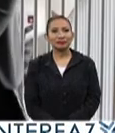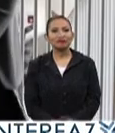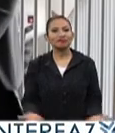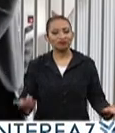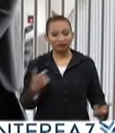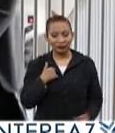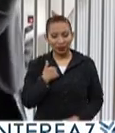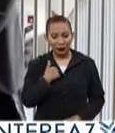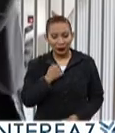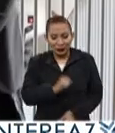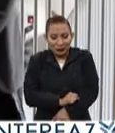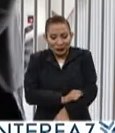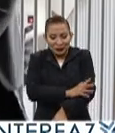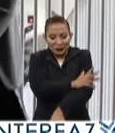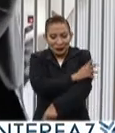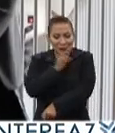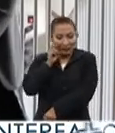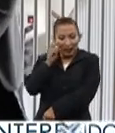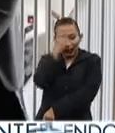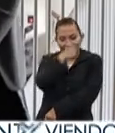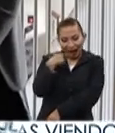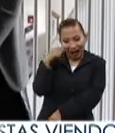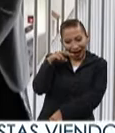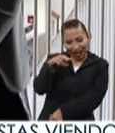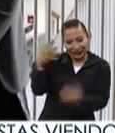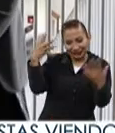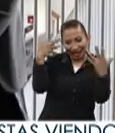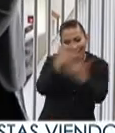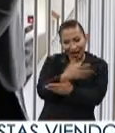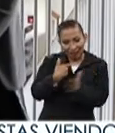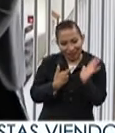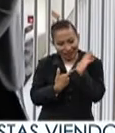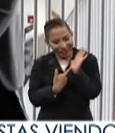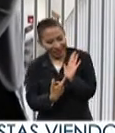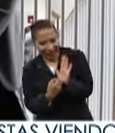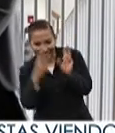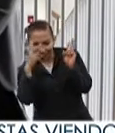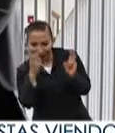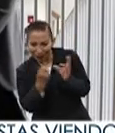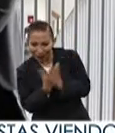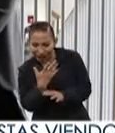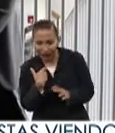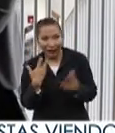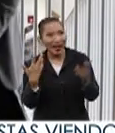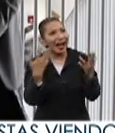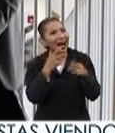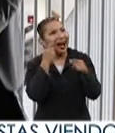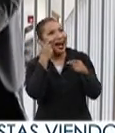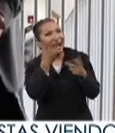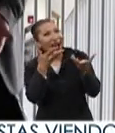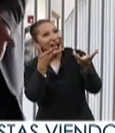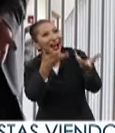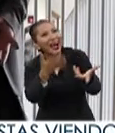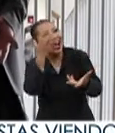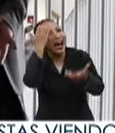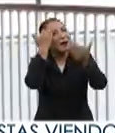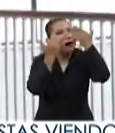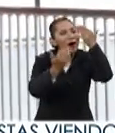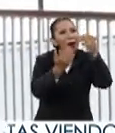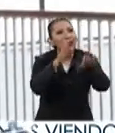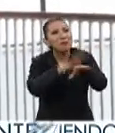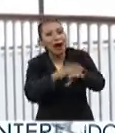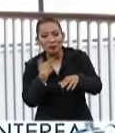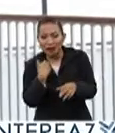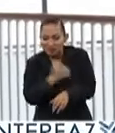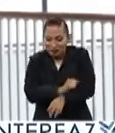Me emociona ver sus caras de sorpresa cuando les presentas un nuevo tema, sus ganas de saber más.